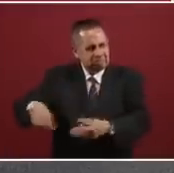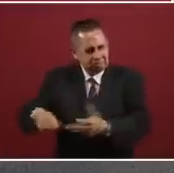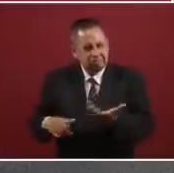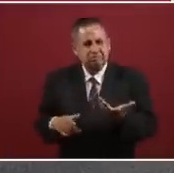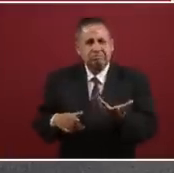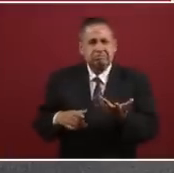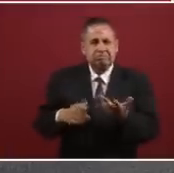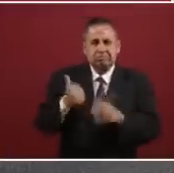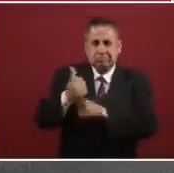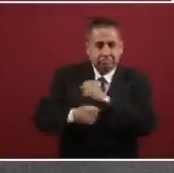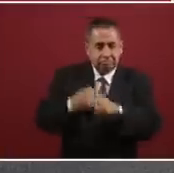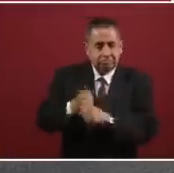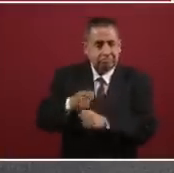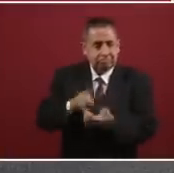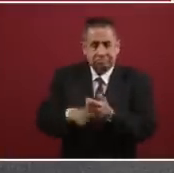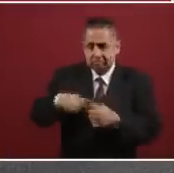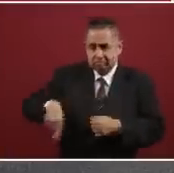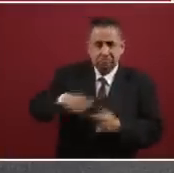caso de